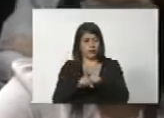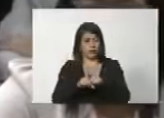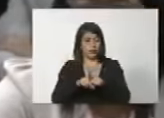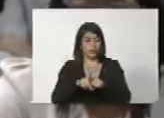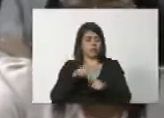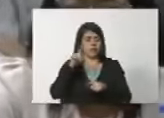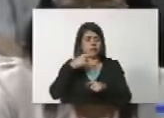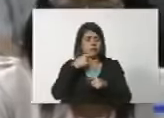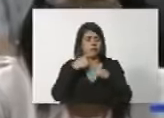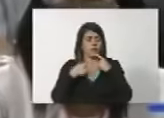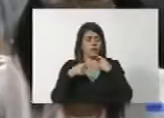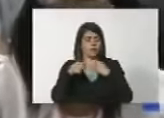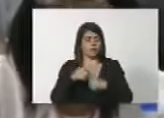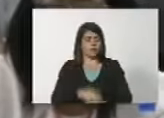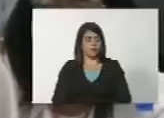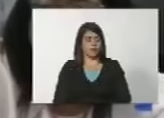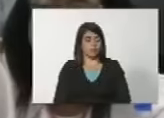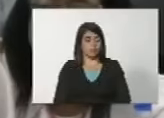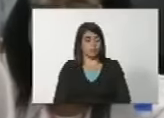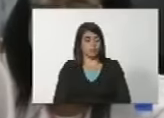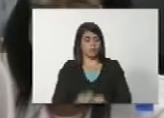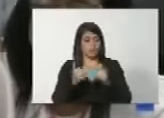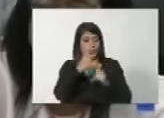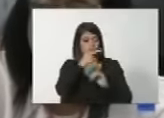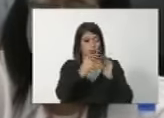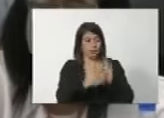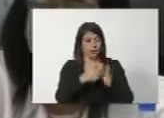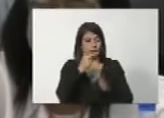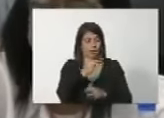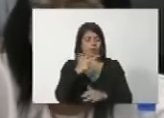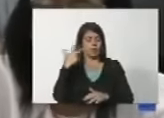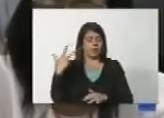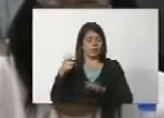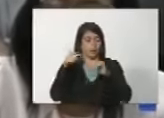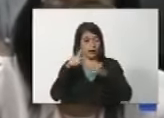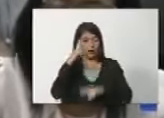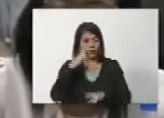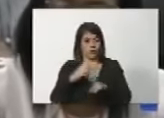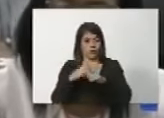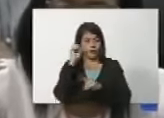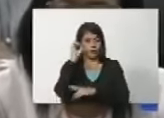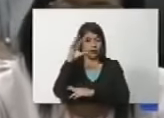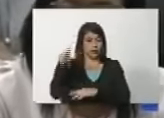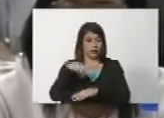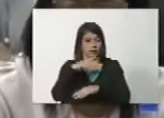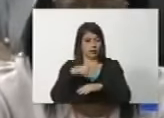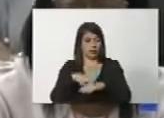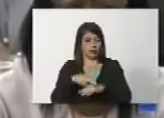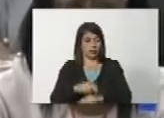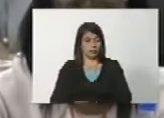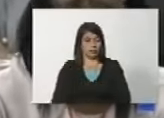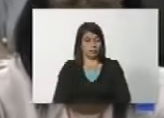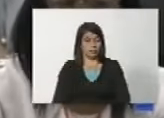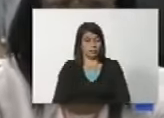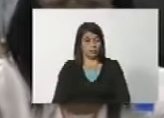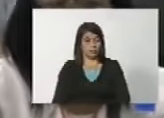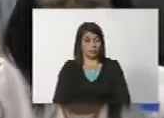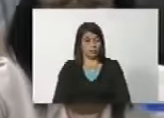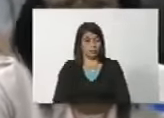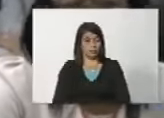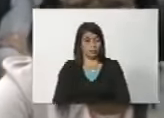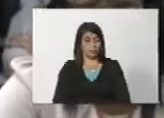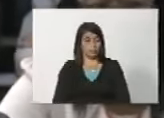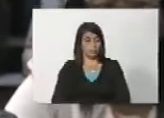Igualmente destacaron que recientemente en el 2023 esta honorable Asamblea Nacional